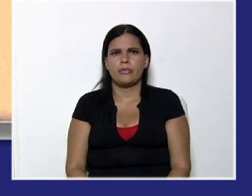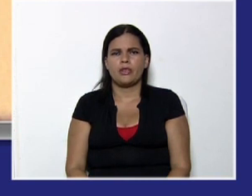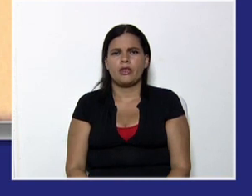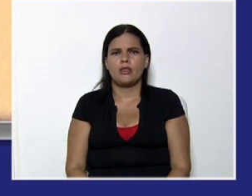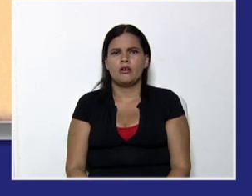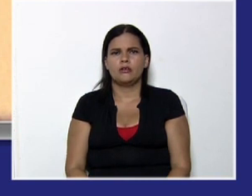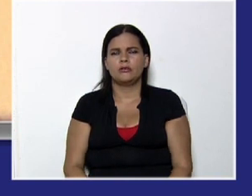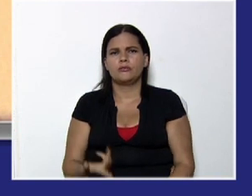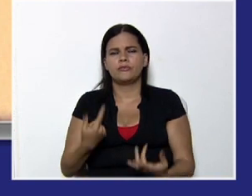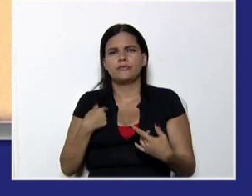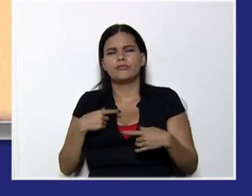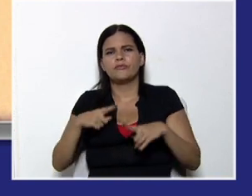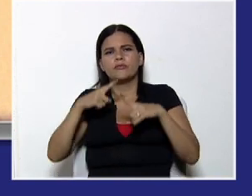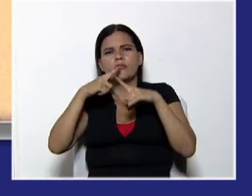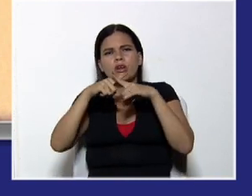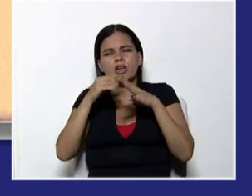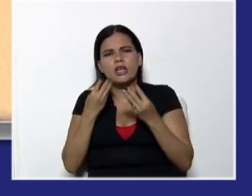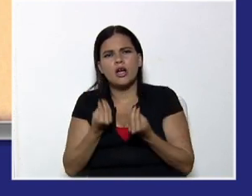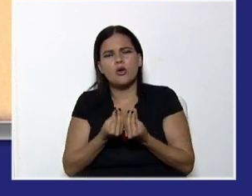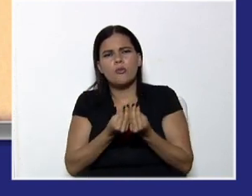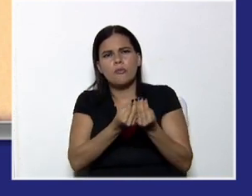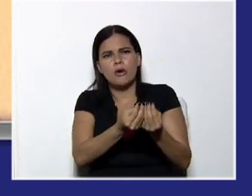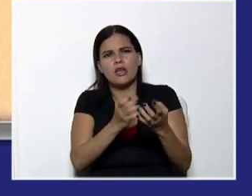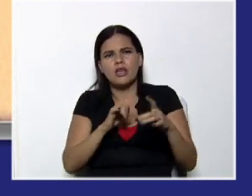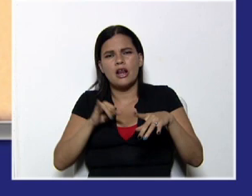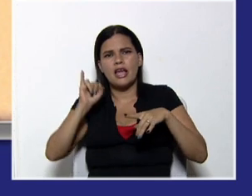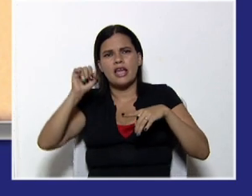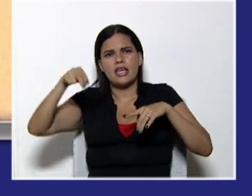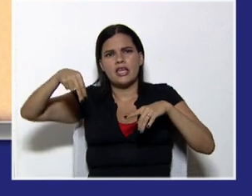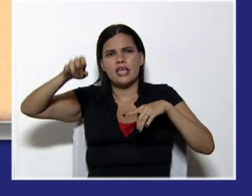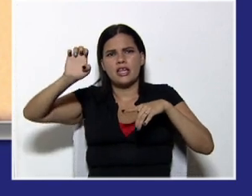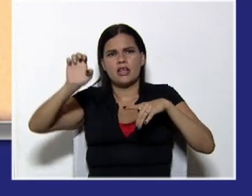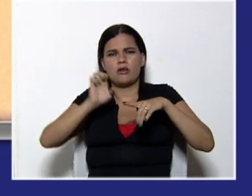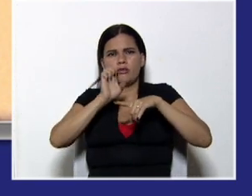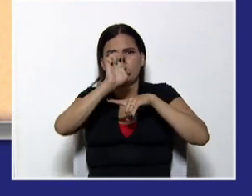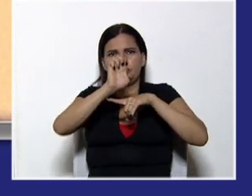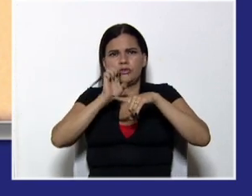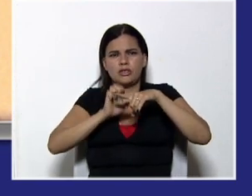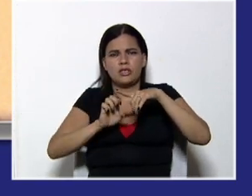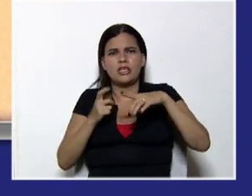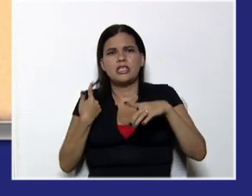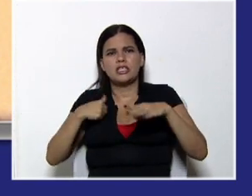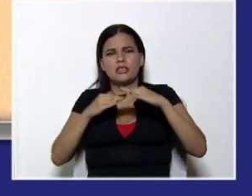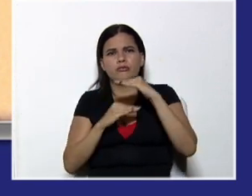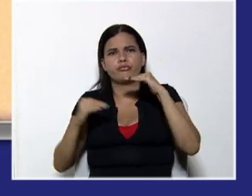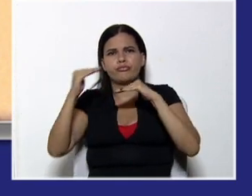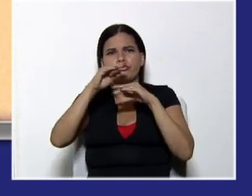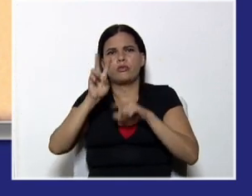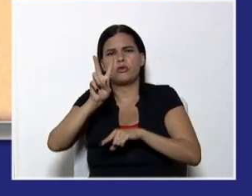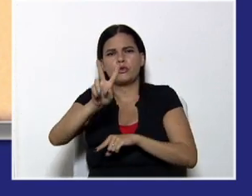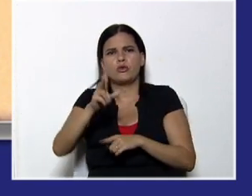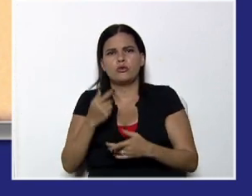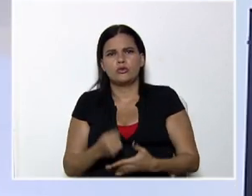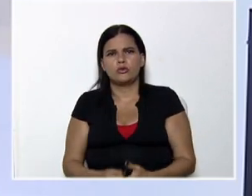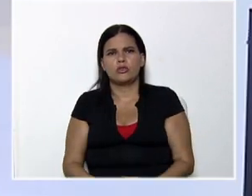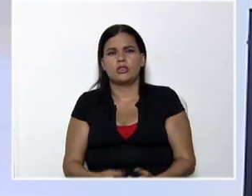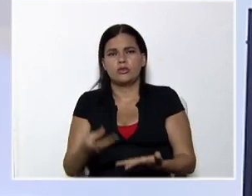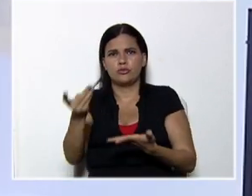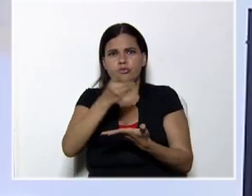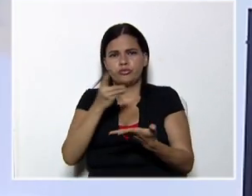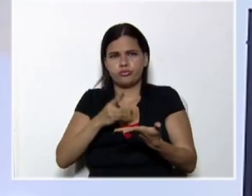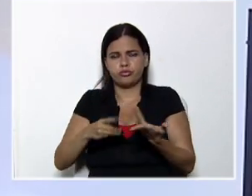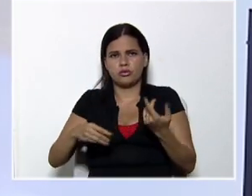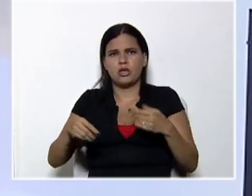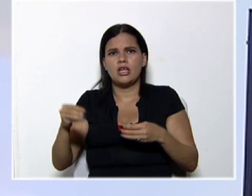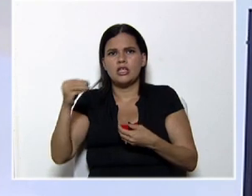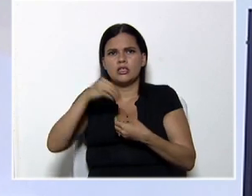inecuación o la ecuación tiene exponente 2 y su gráfica o su proyección dentro de la